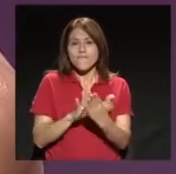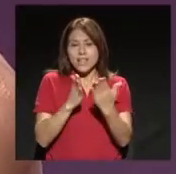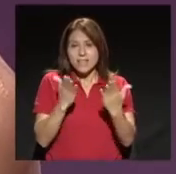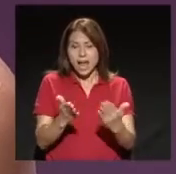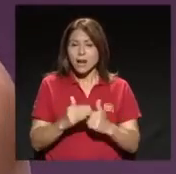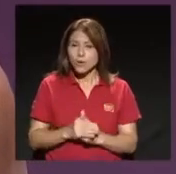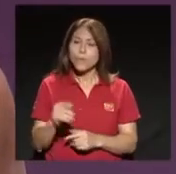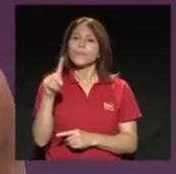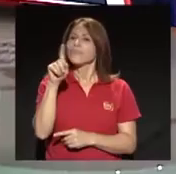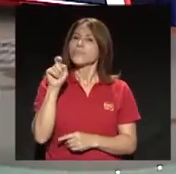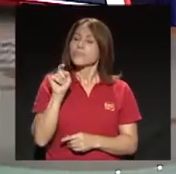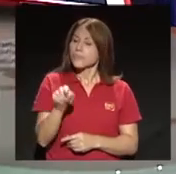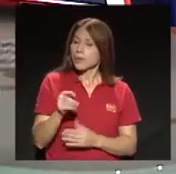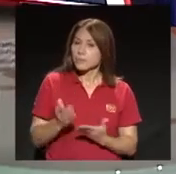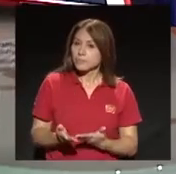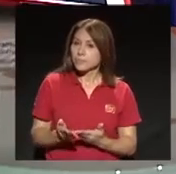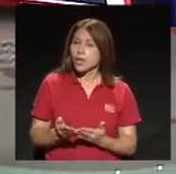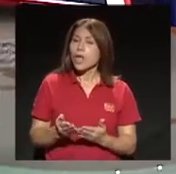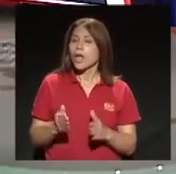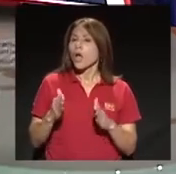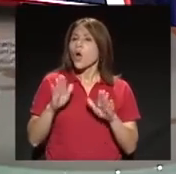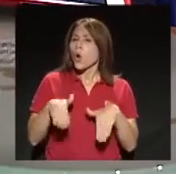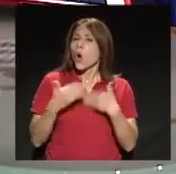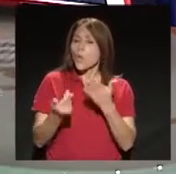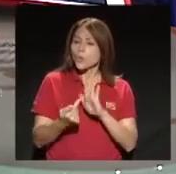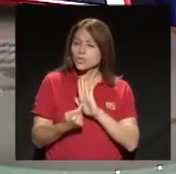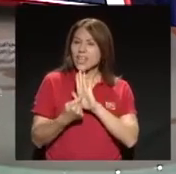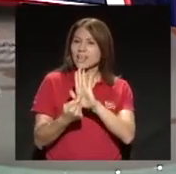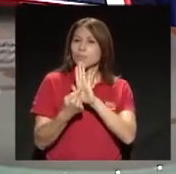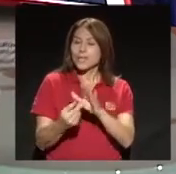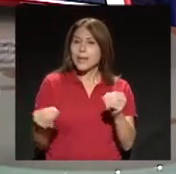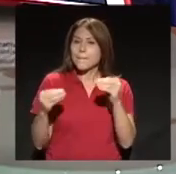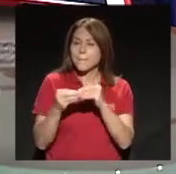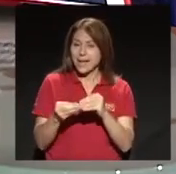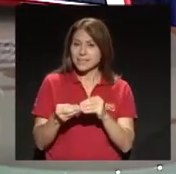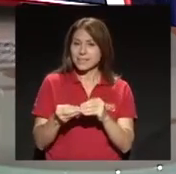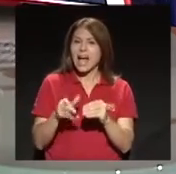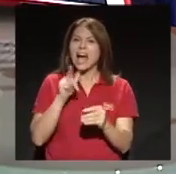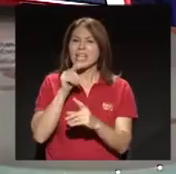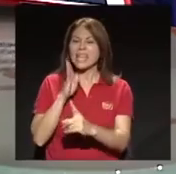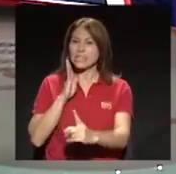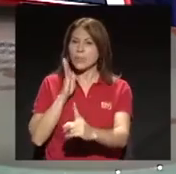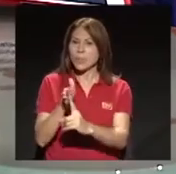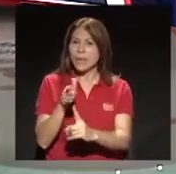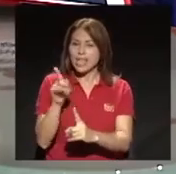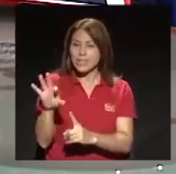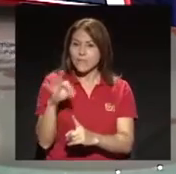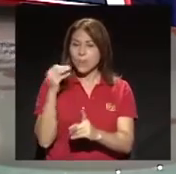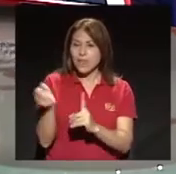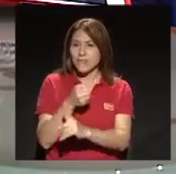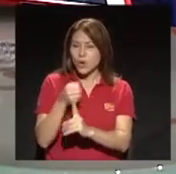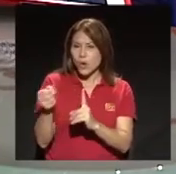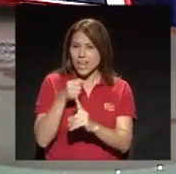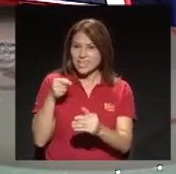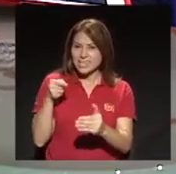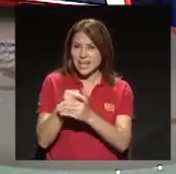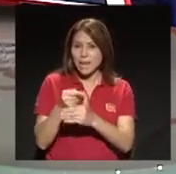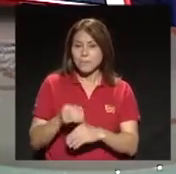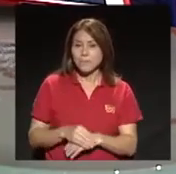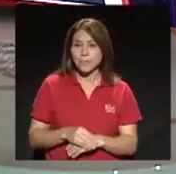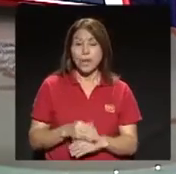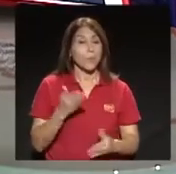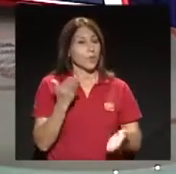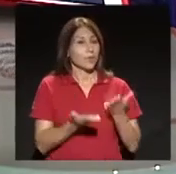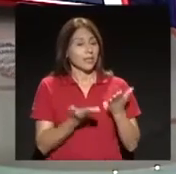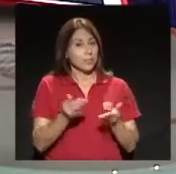¿Contra quiénes se dirige y cómo se expresa más frecuentemente esta forma de violencia? Bueno, tal vez una cosa que es